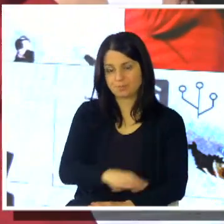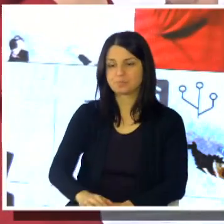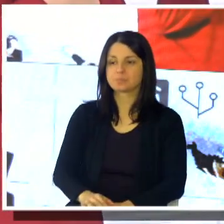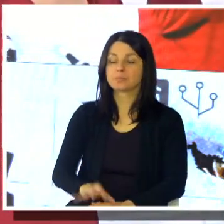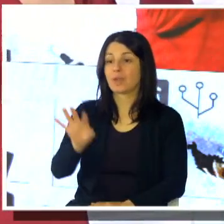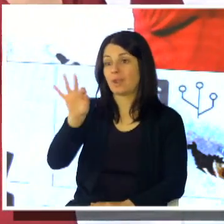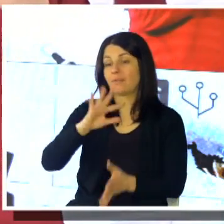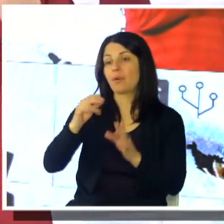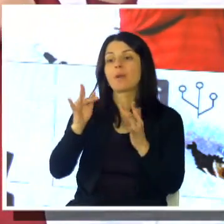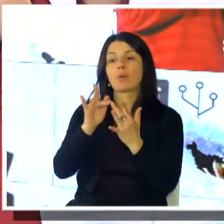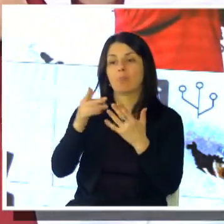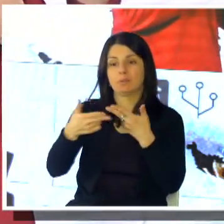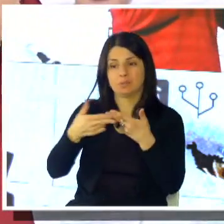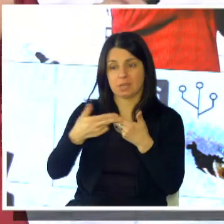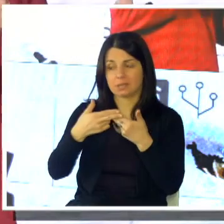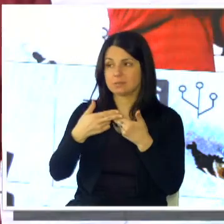tenemos